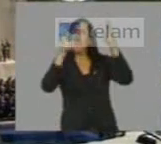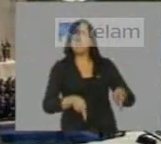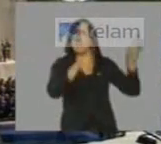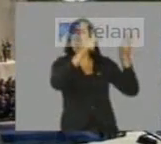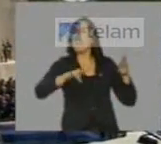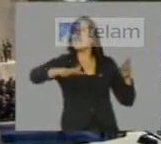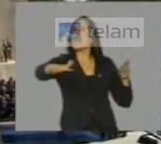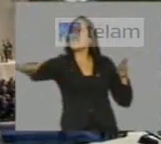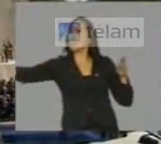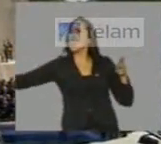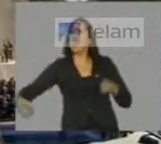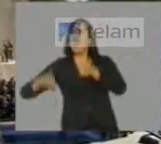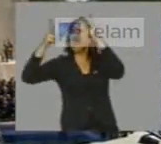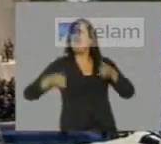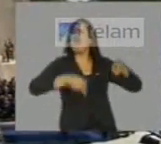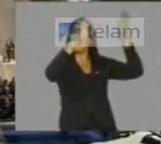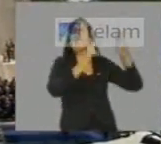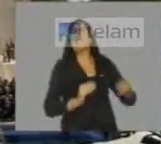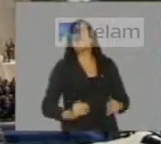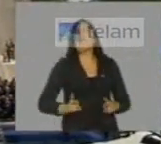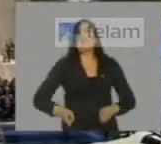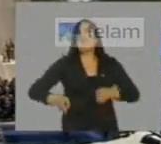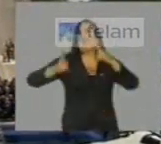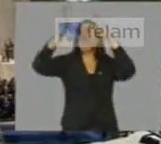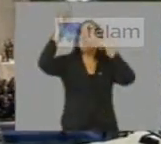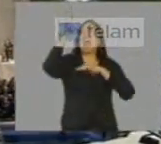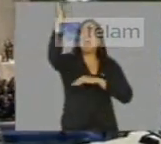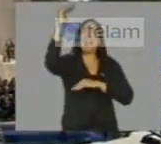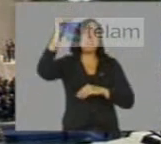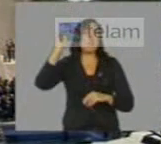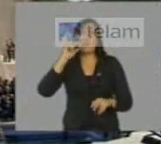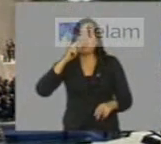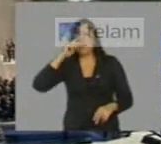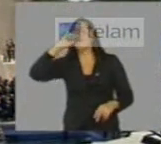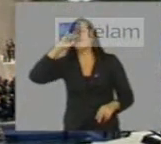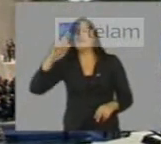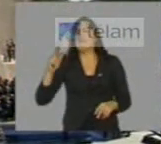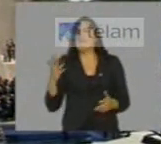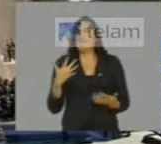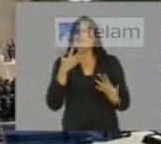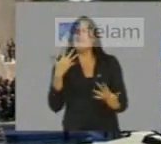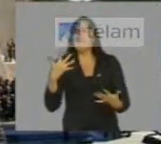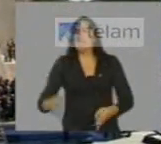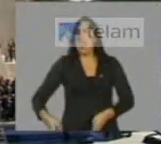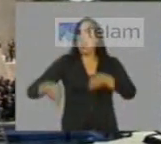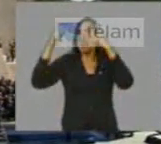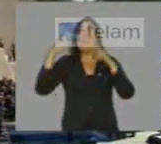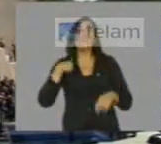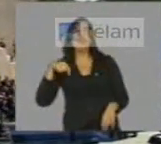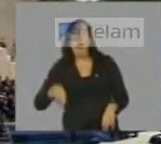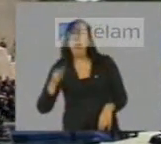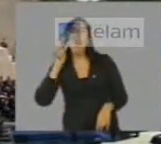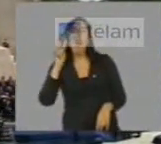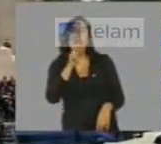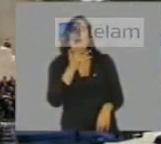edificios modernísimos, altísimos, lujosos, hermosos. ¿Y saben qué? Me encanta.